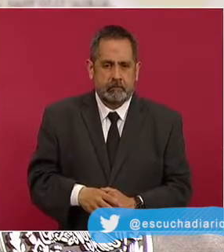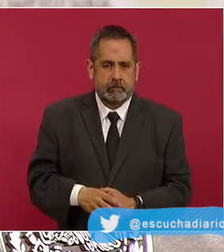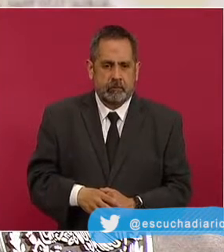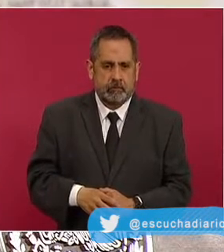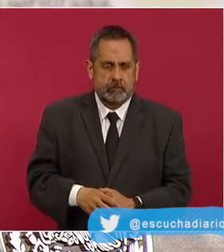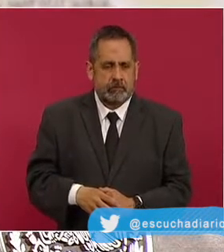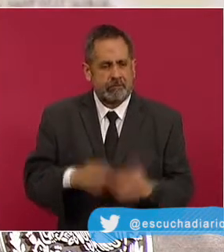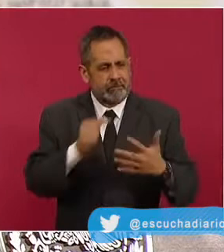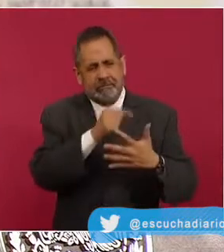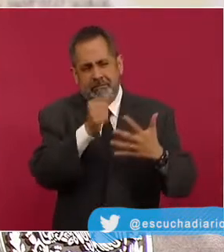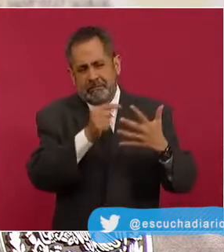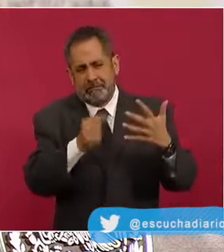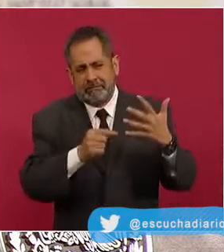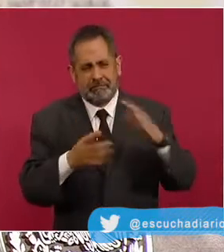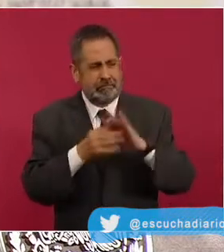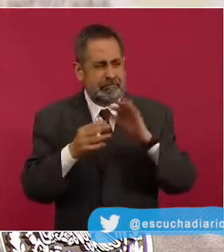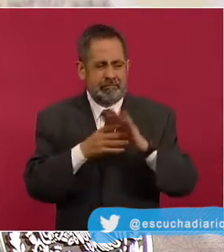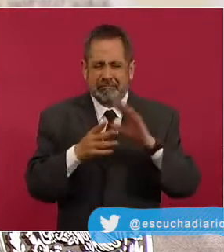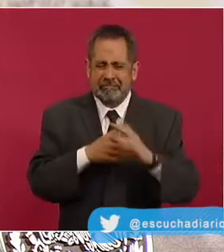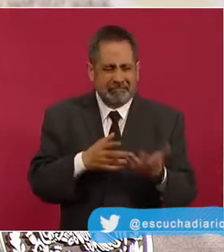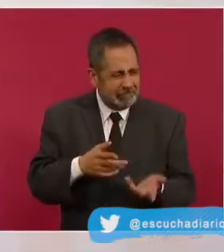Y otros, ¿no?